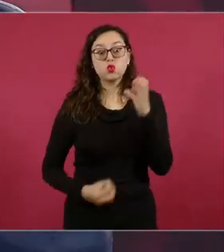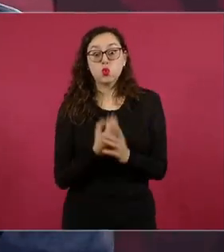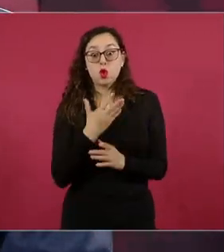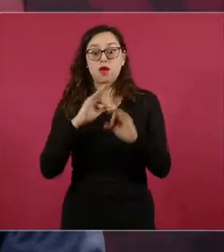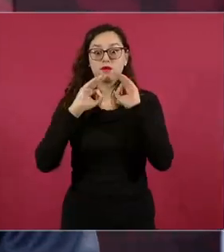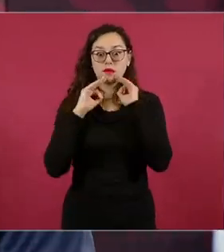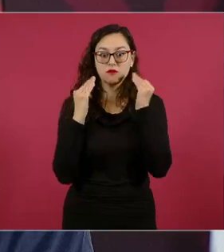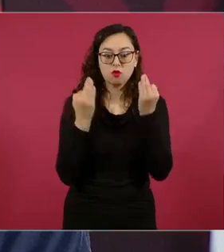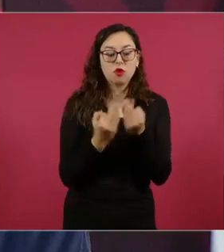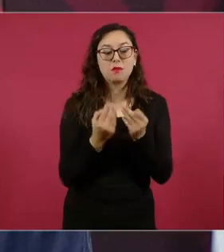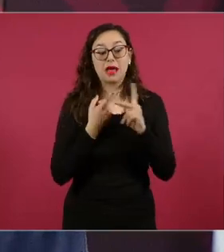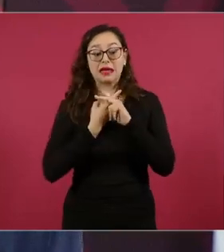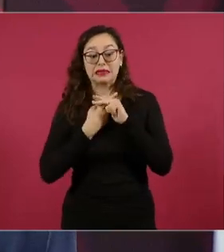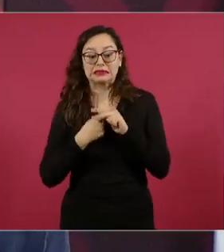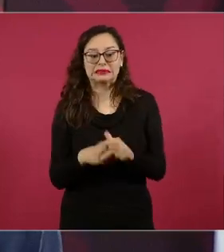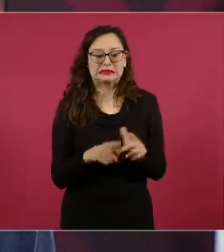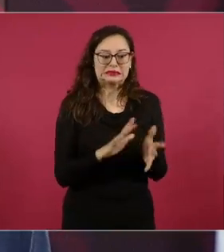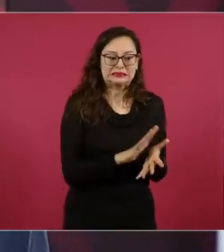Pero ya está